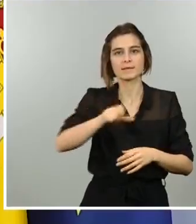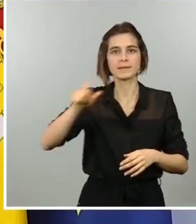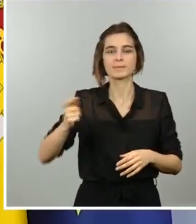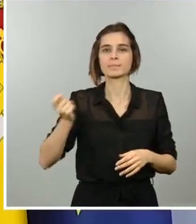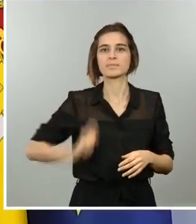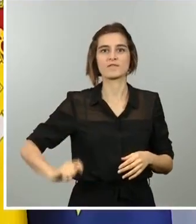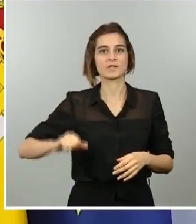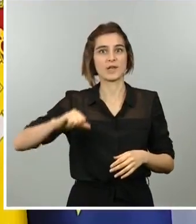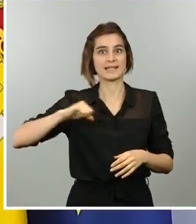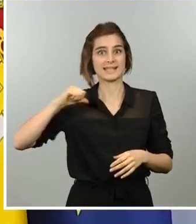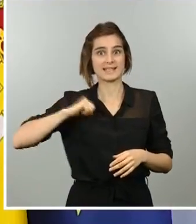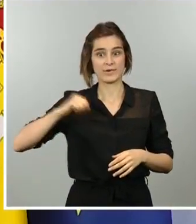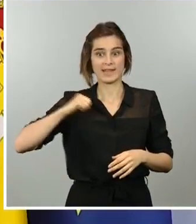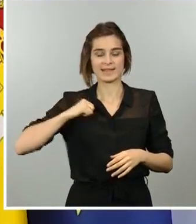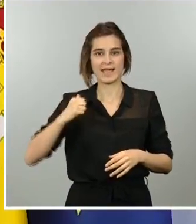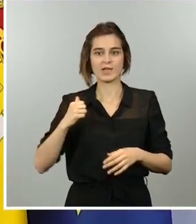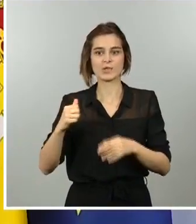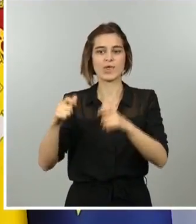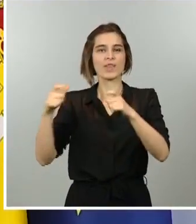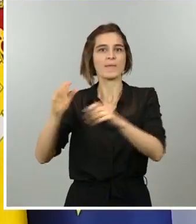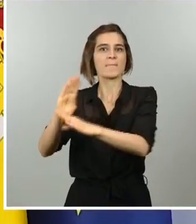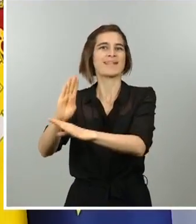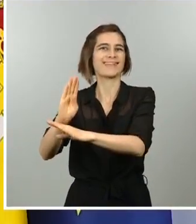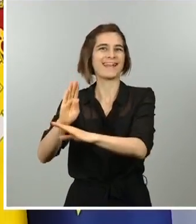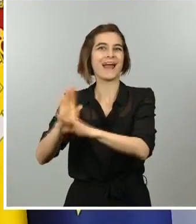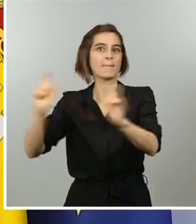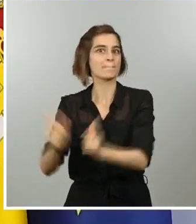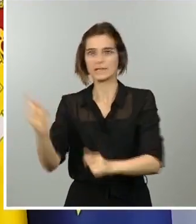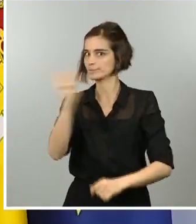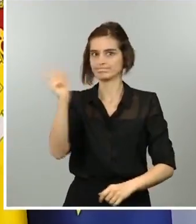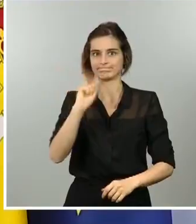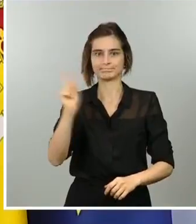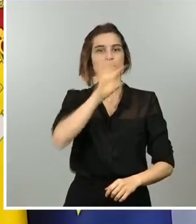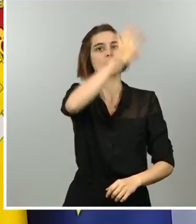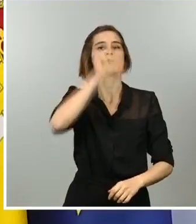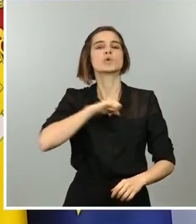esta fase de desescalada. Es una recomendación, es una decisión última de las comunidades autónomas. Se fija como